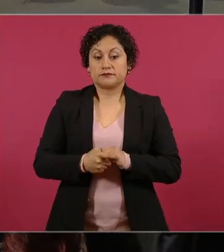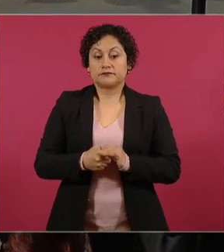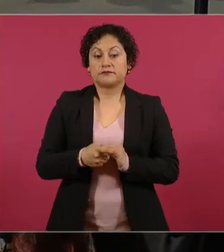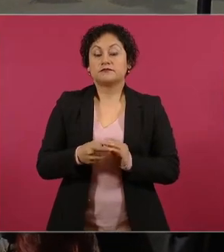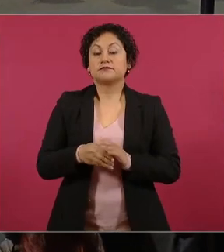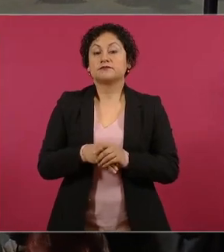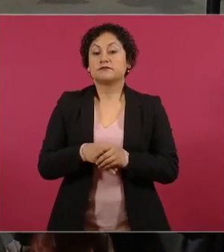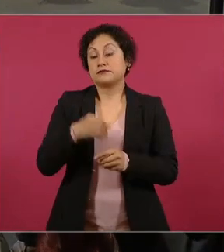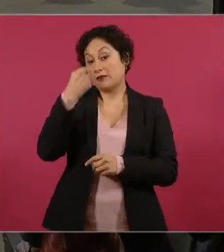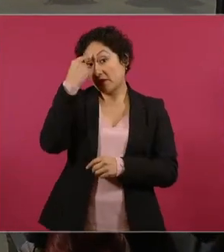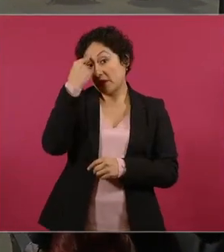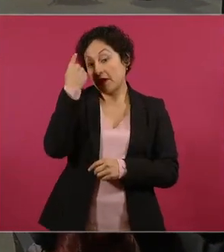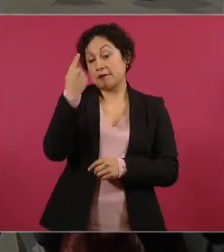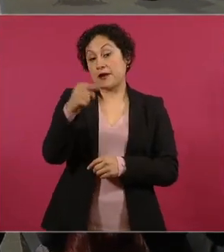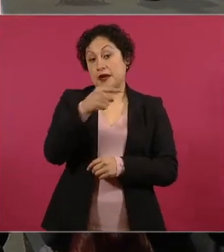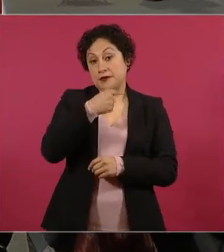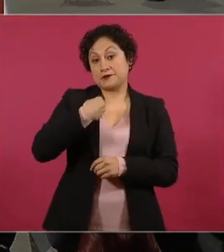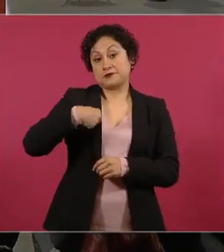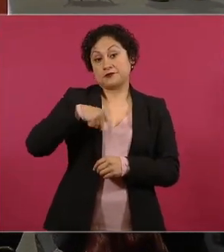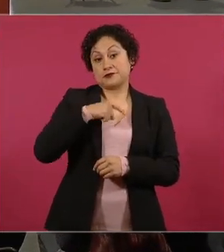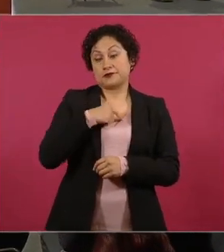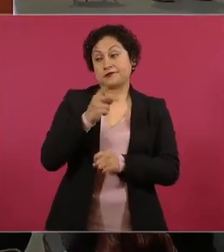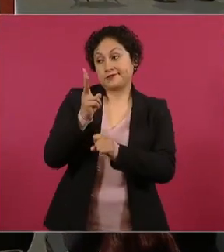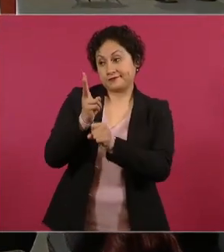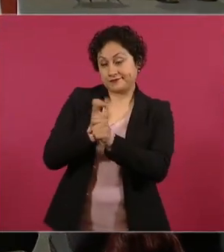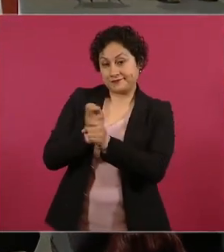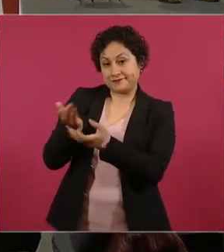Nos es muy grato tener aquí como invitados, como